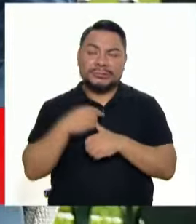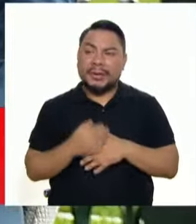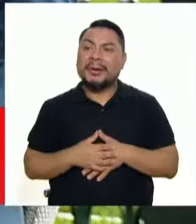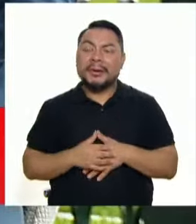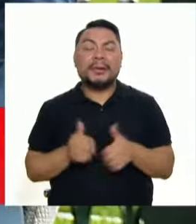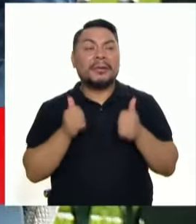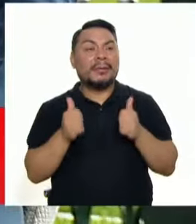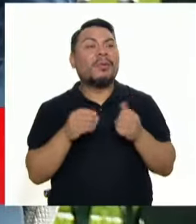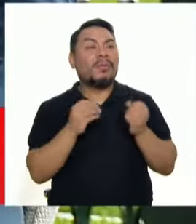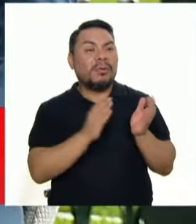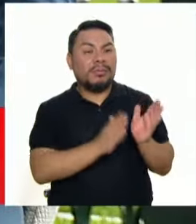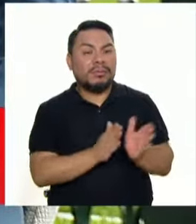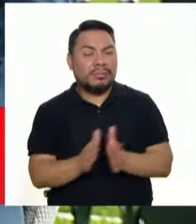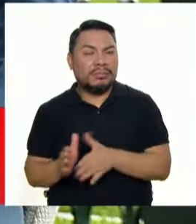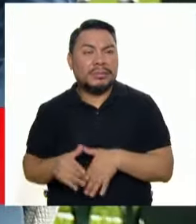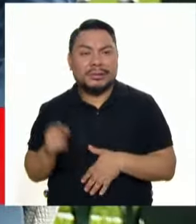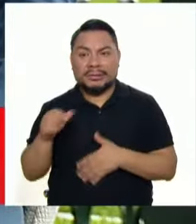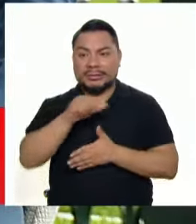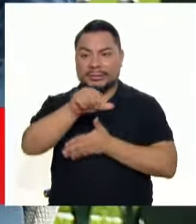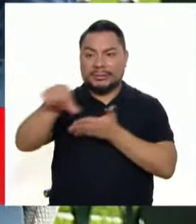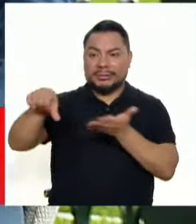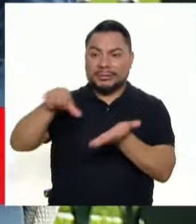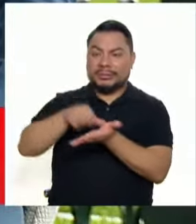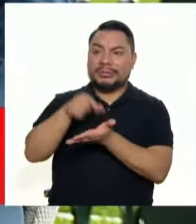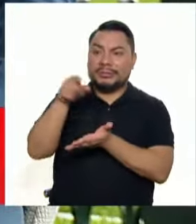Justamente tenemos aquí en la plaza